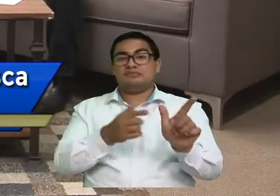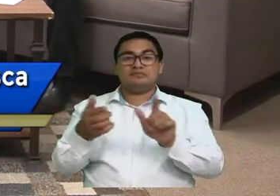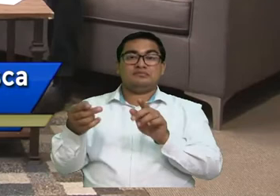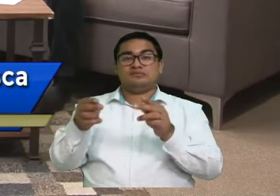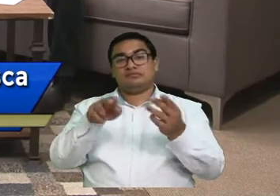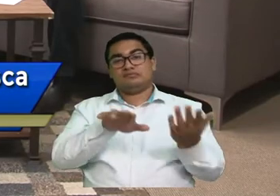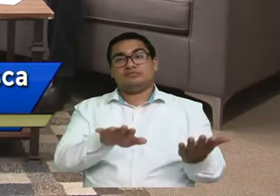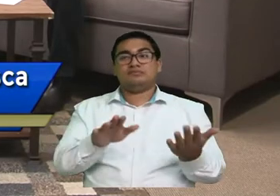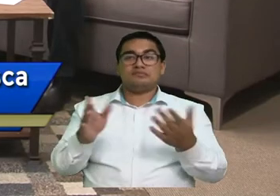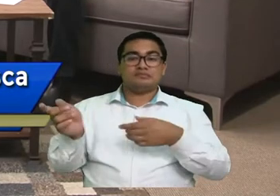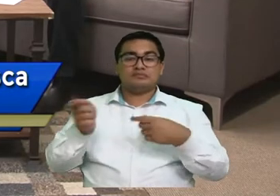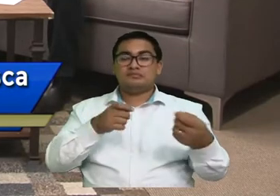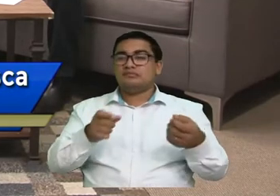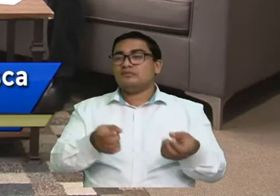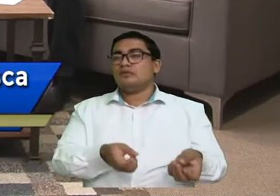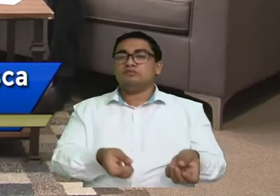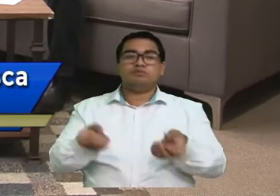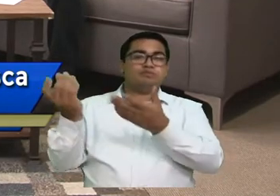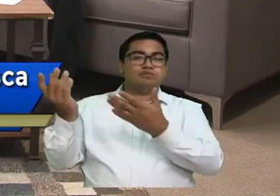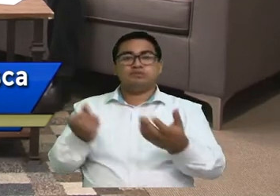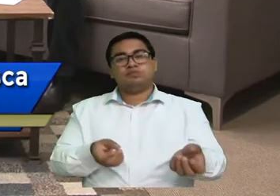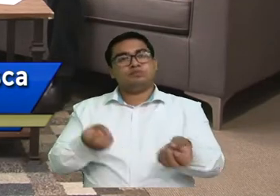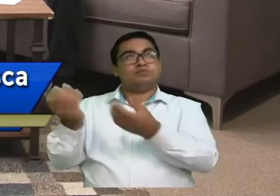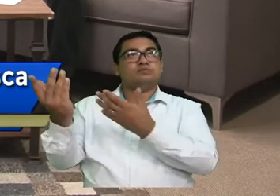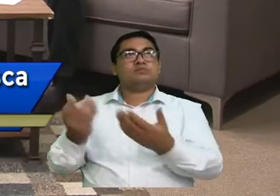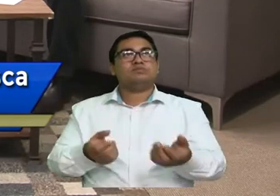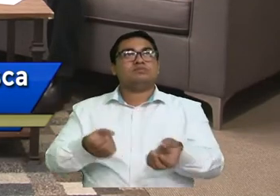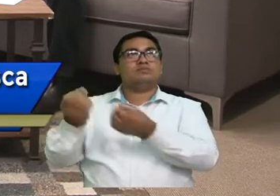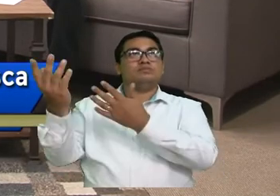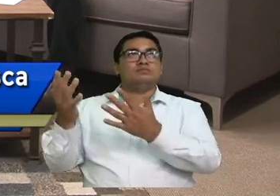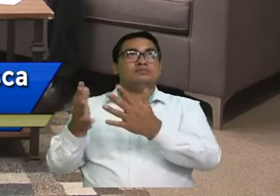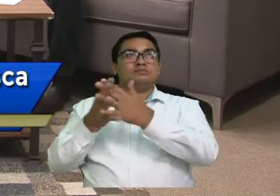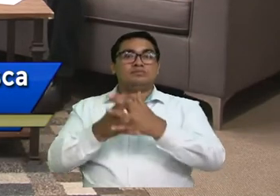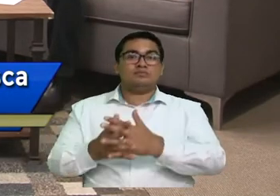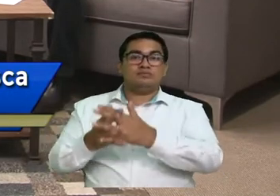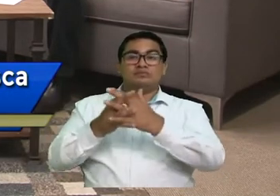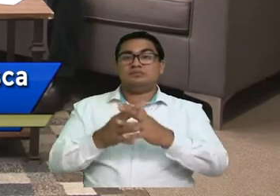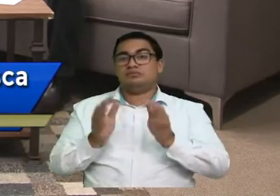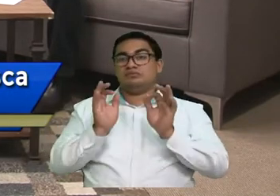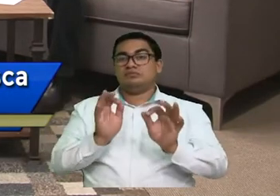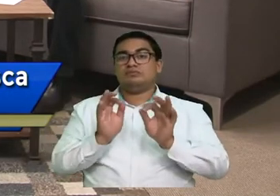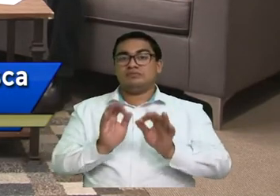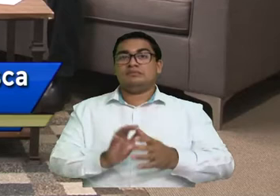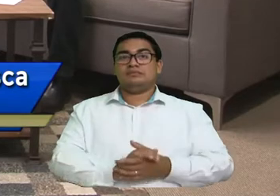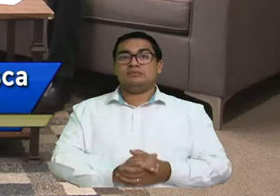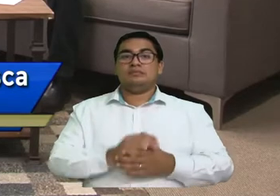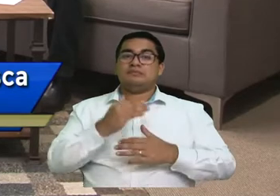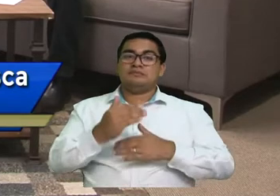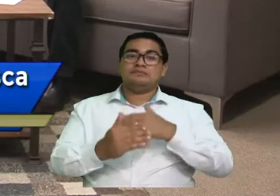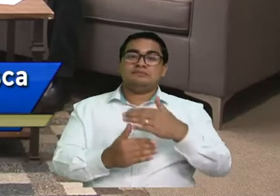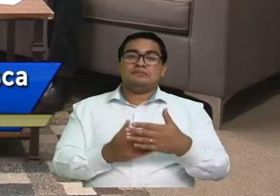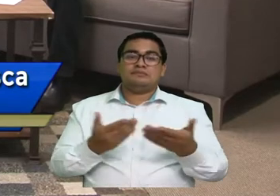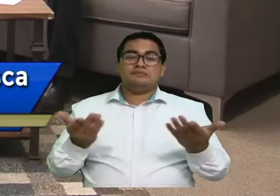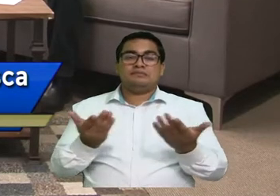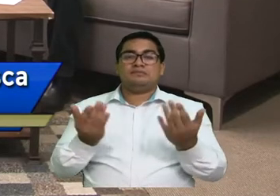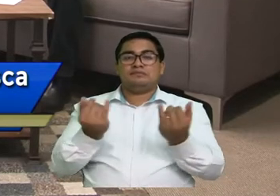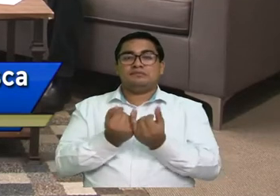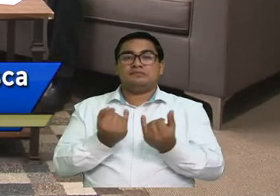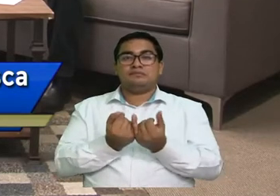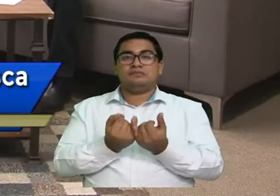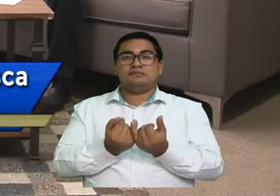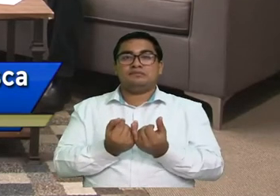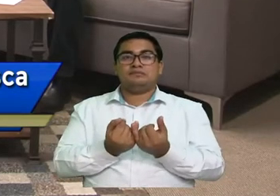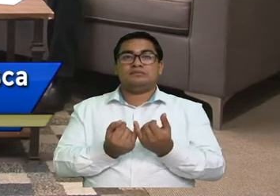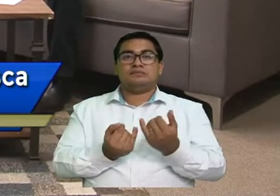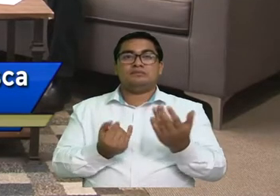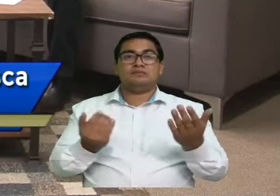un despegue, ¿verdad? Y una exportación sustancial. En un proceso también manejado a partir de